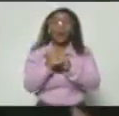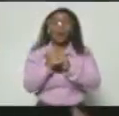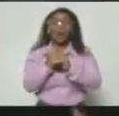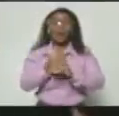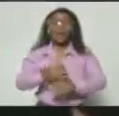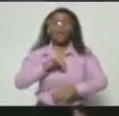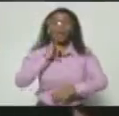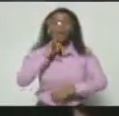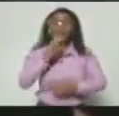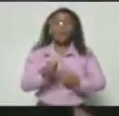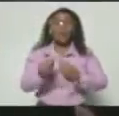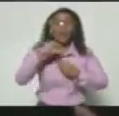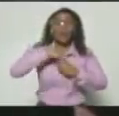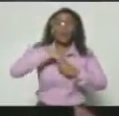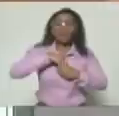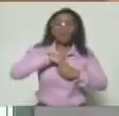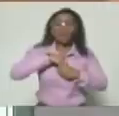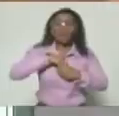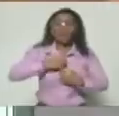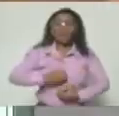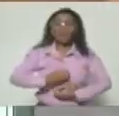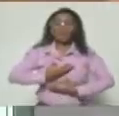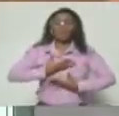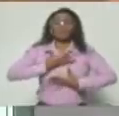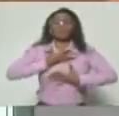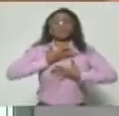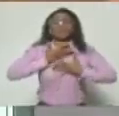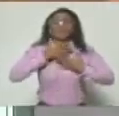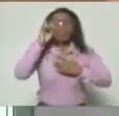los revolucionarios, para las revolucionarias,